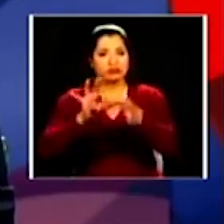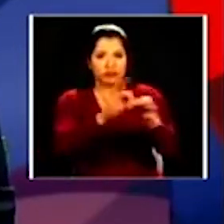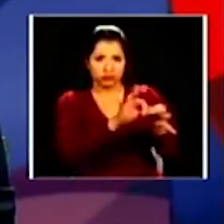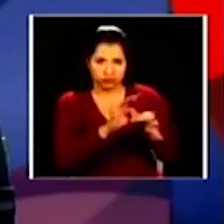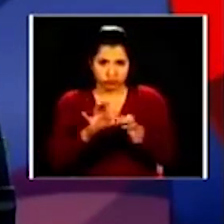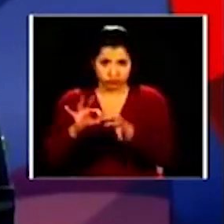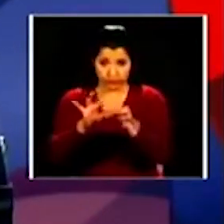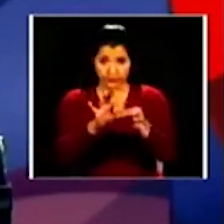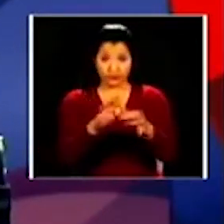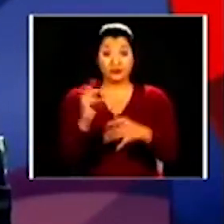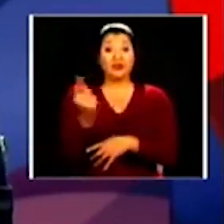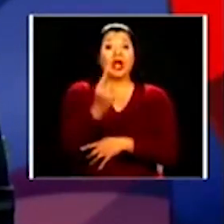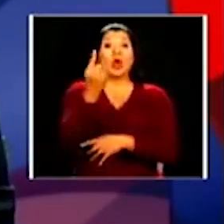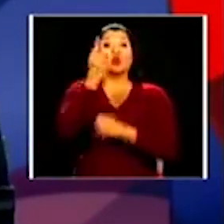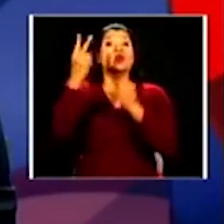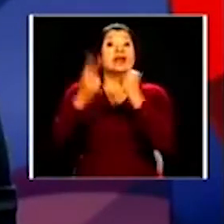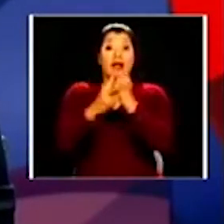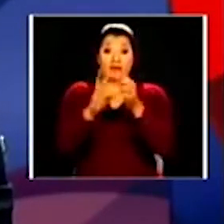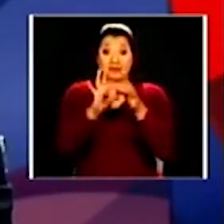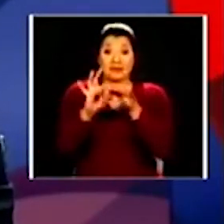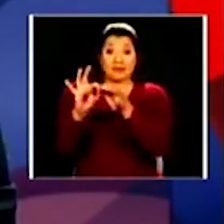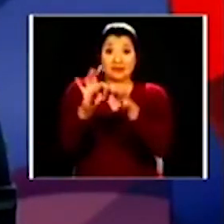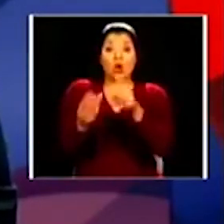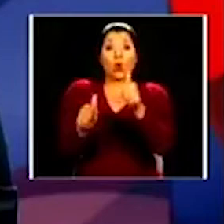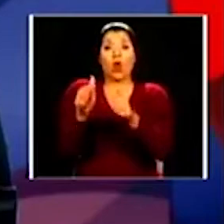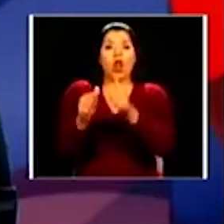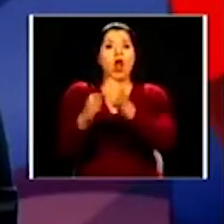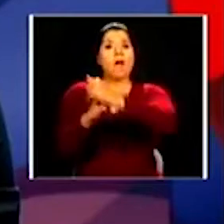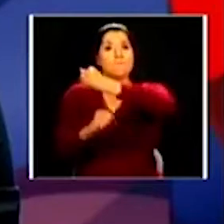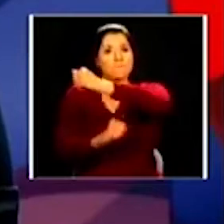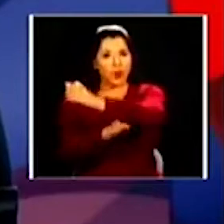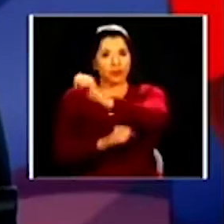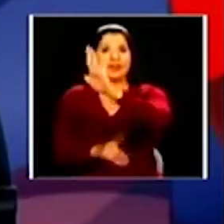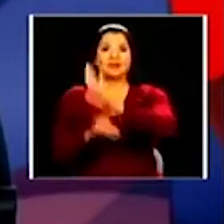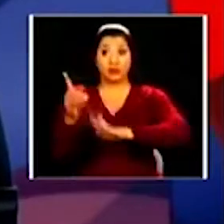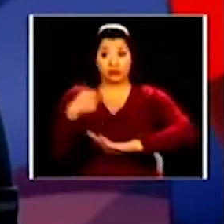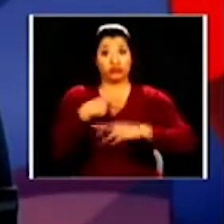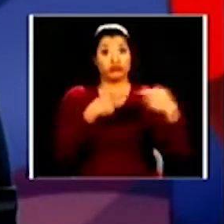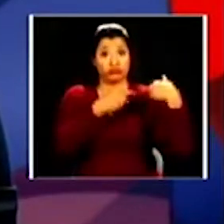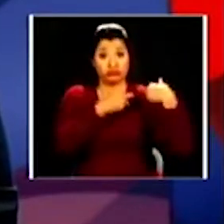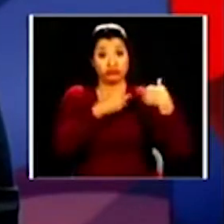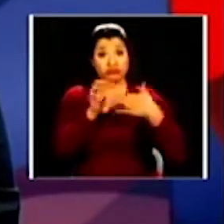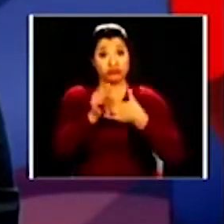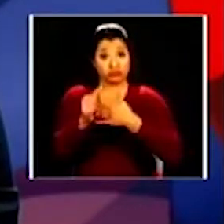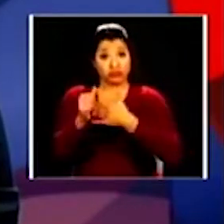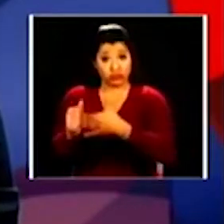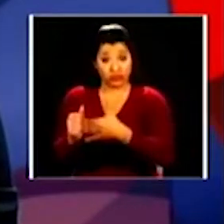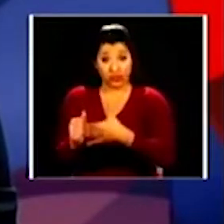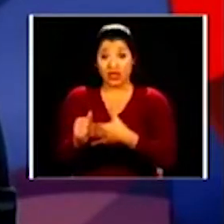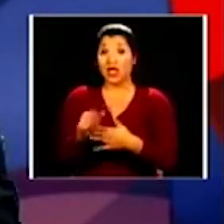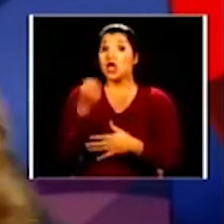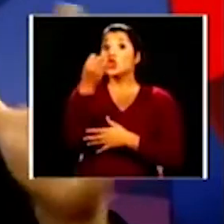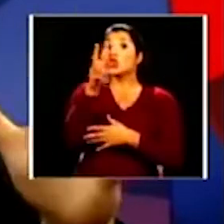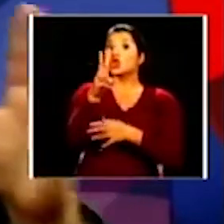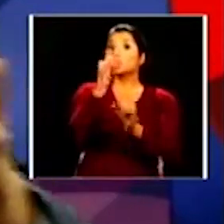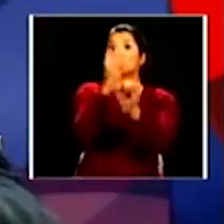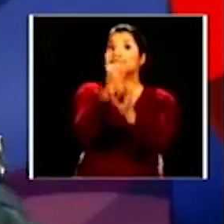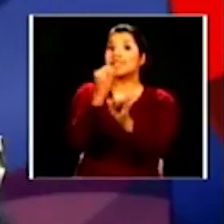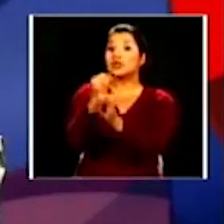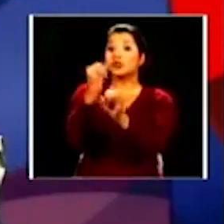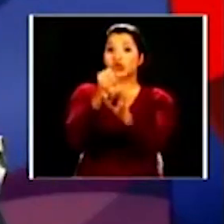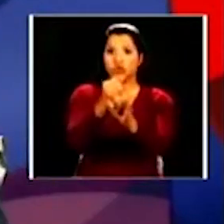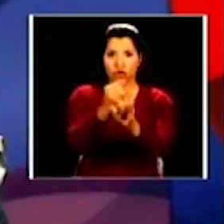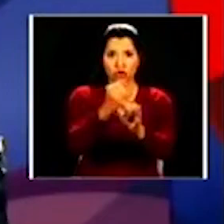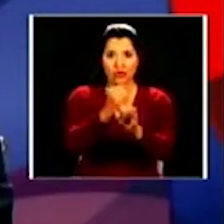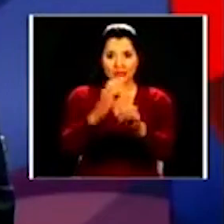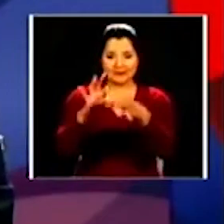tocó llevarla adelante, que se llama Puente al Desarrollo, donde más de 12 instituciones con 22 programas trabajan la dimensión de lo